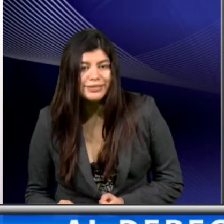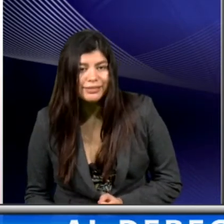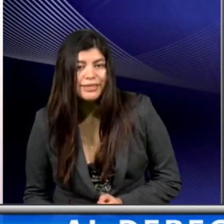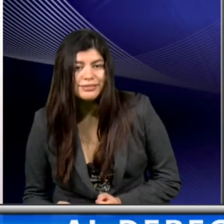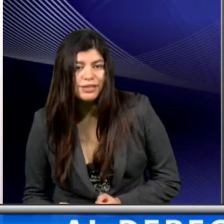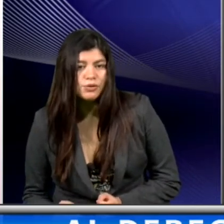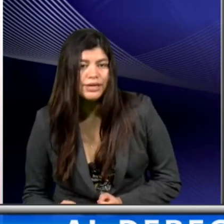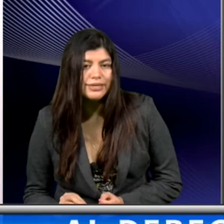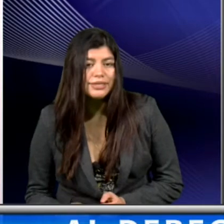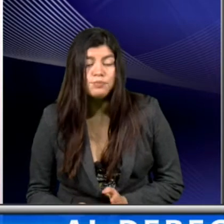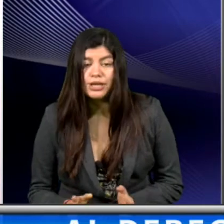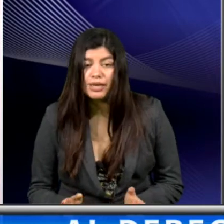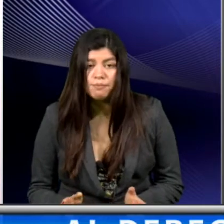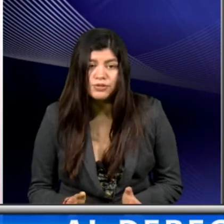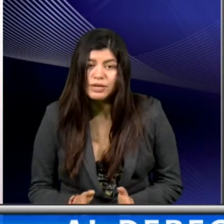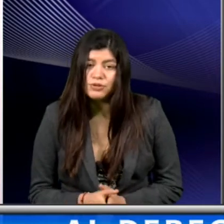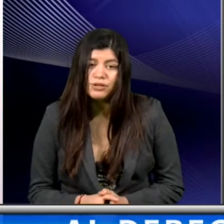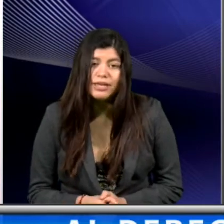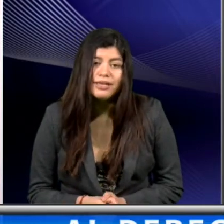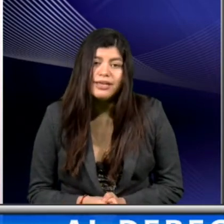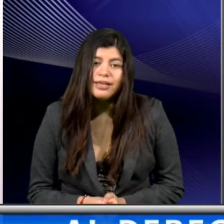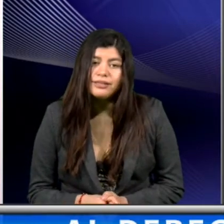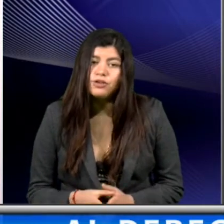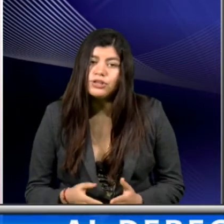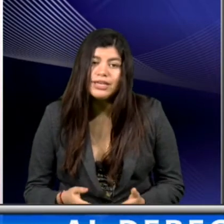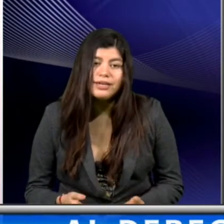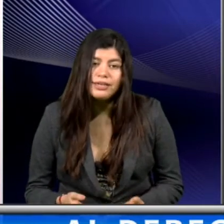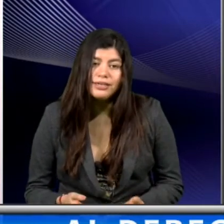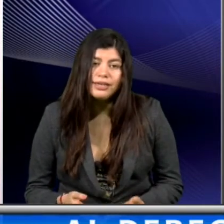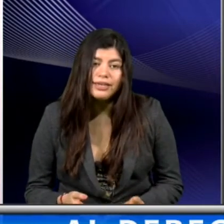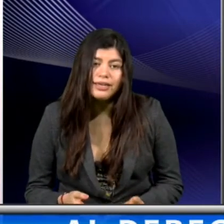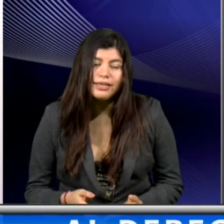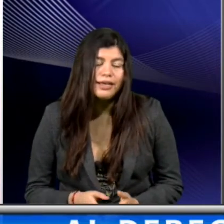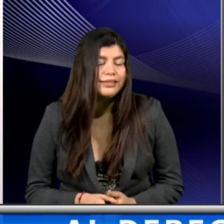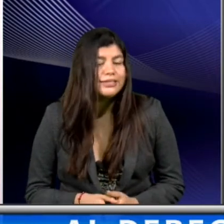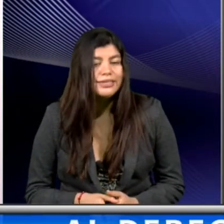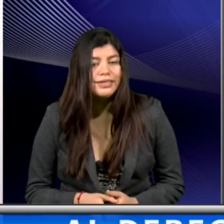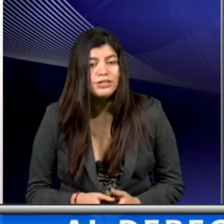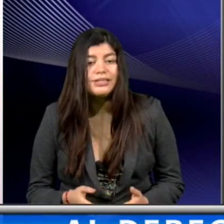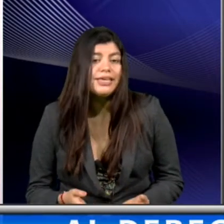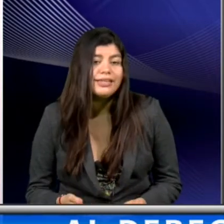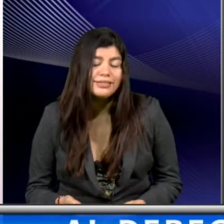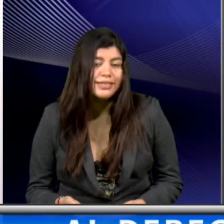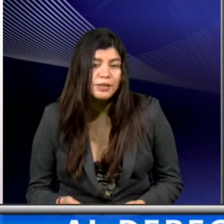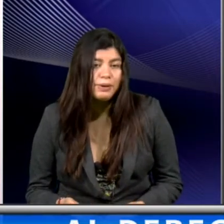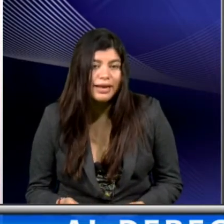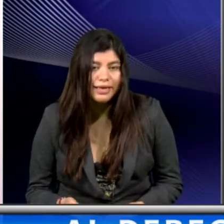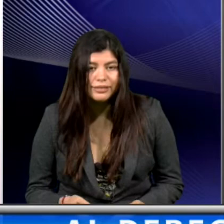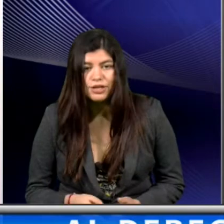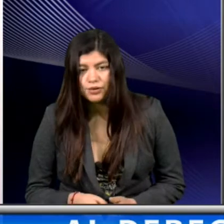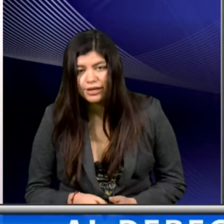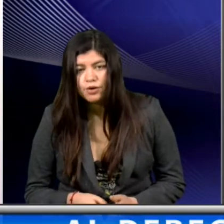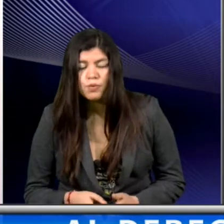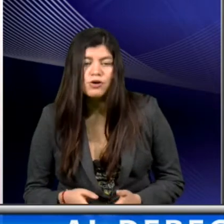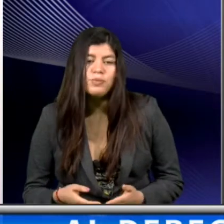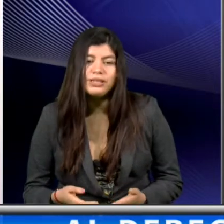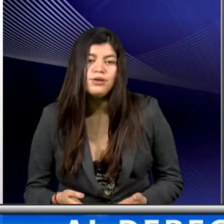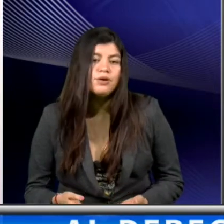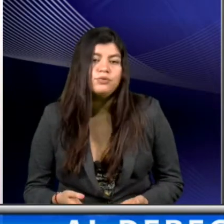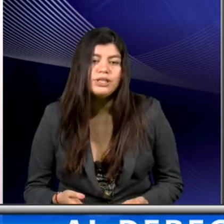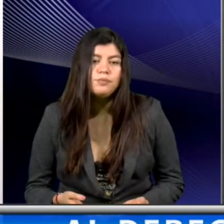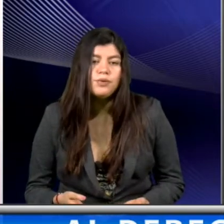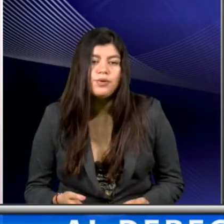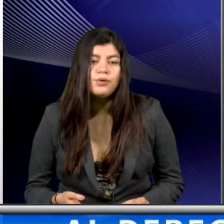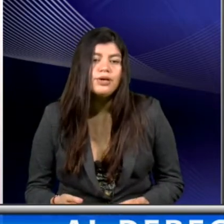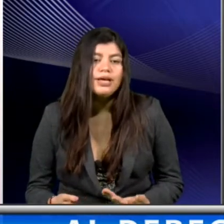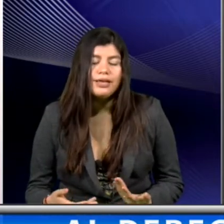de preexistencia, esto quiere decir, por ejemplo, si la persona no tiene tiene antecedentes penales anteriores o ha cometido